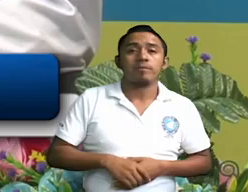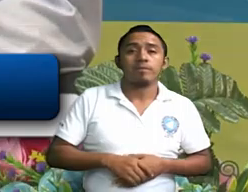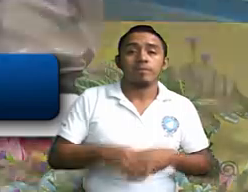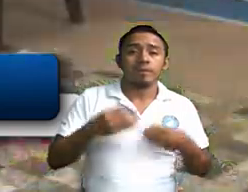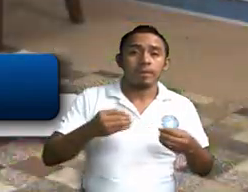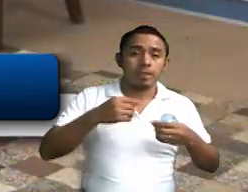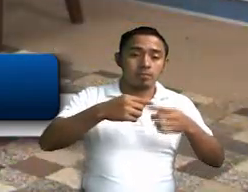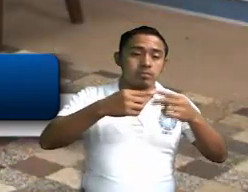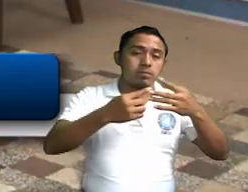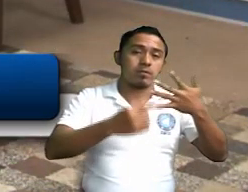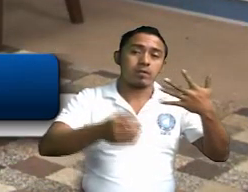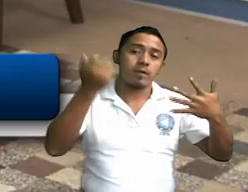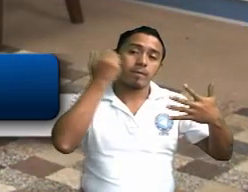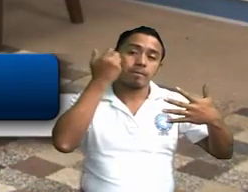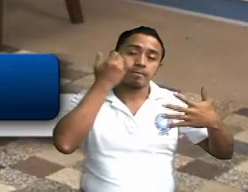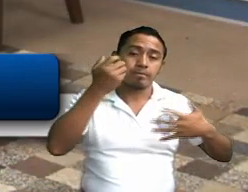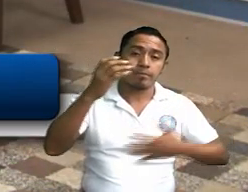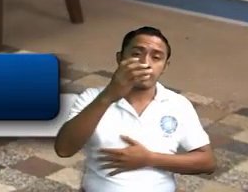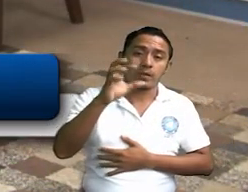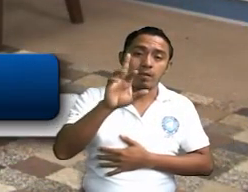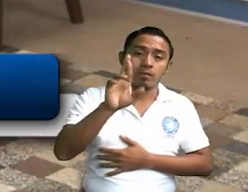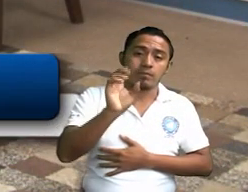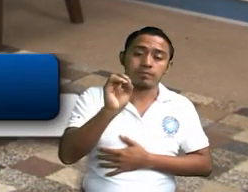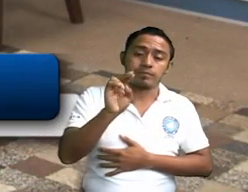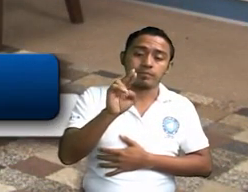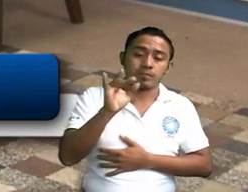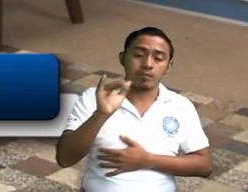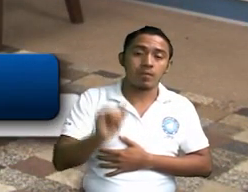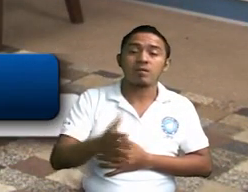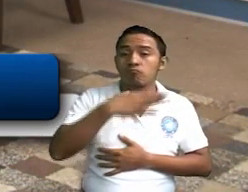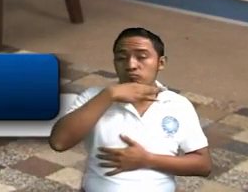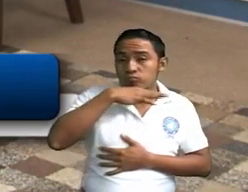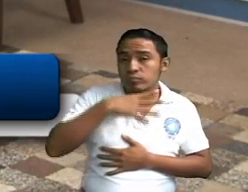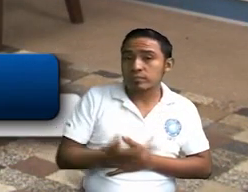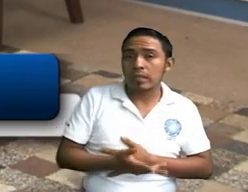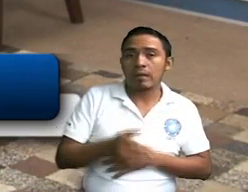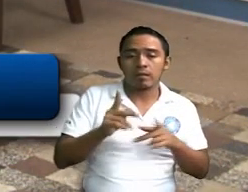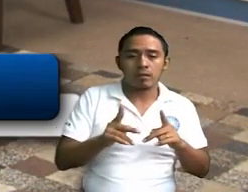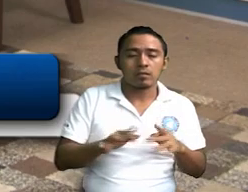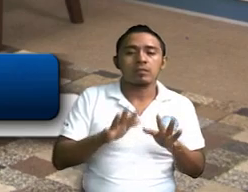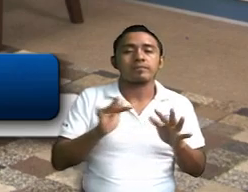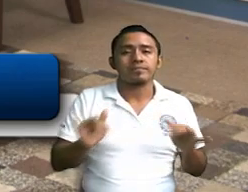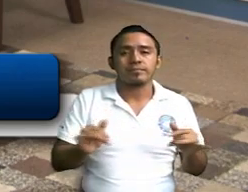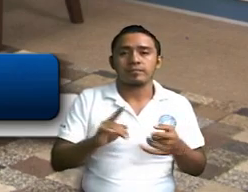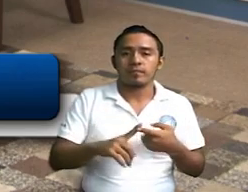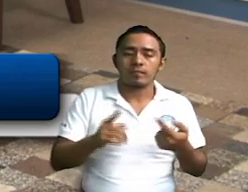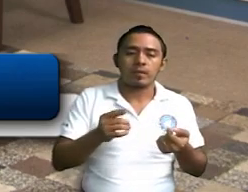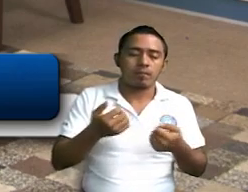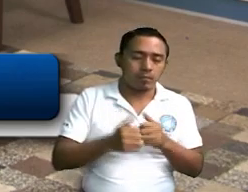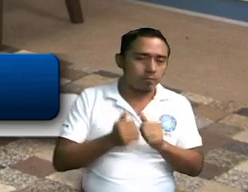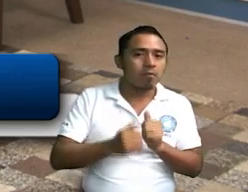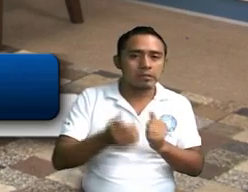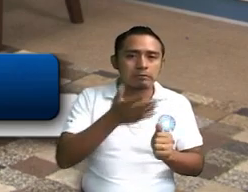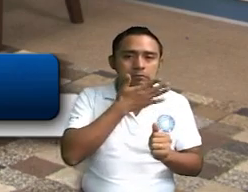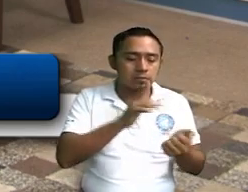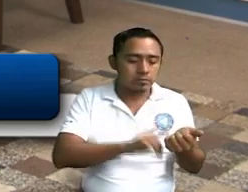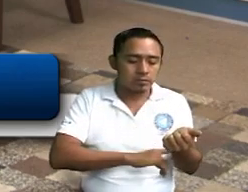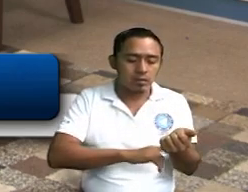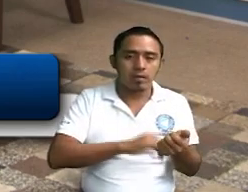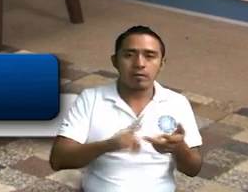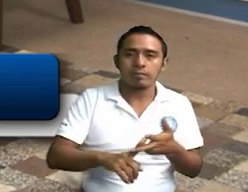padezcamos una serie de enfermedades crónicas. Si pacientes presentan enfermedades crónicas como diabetes o algún otro